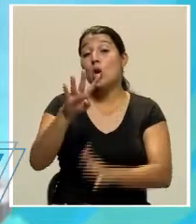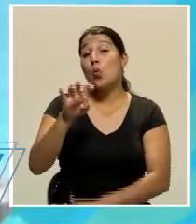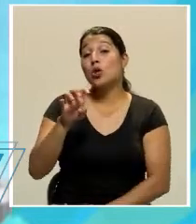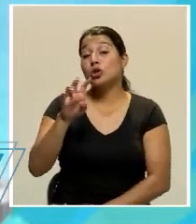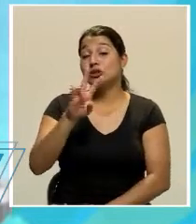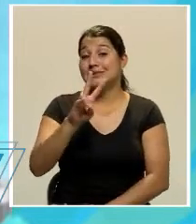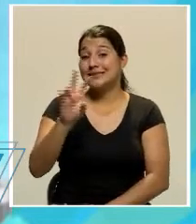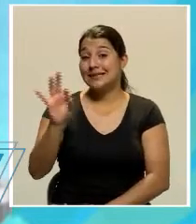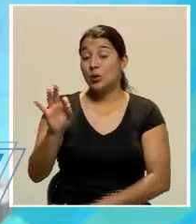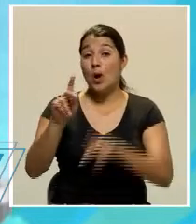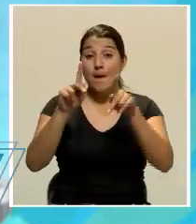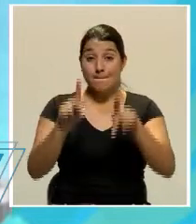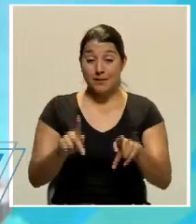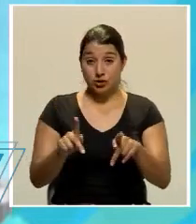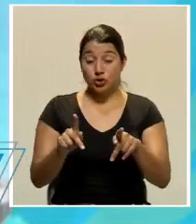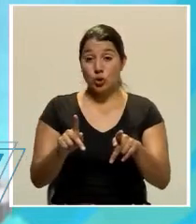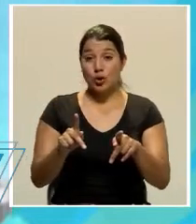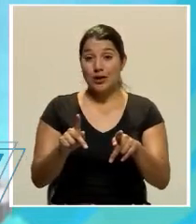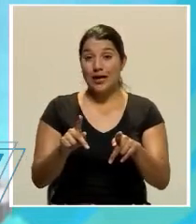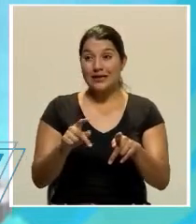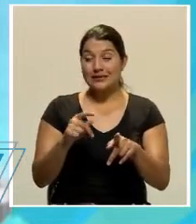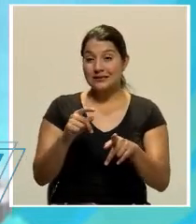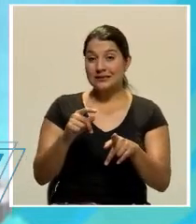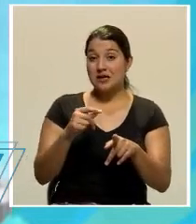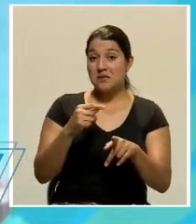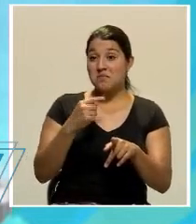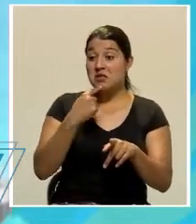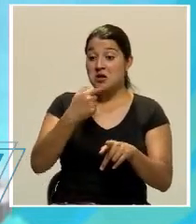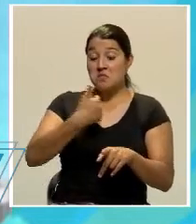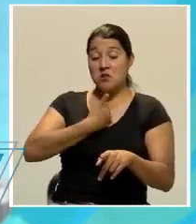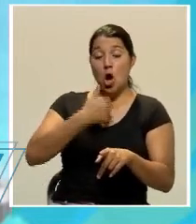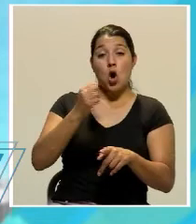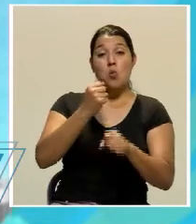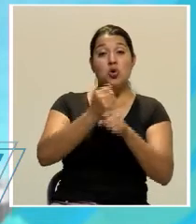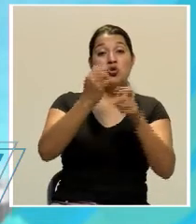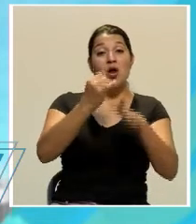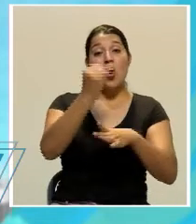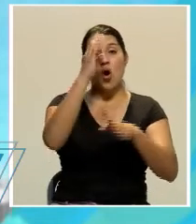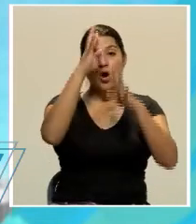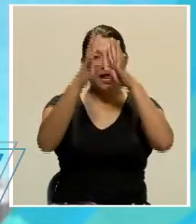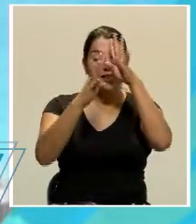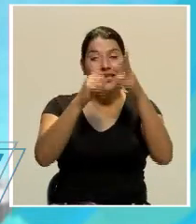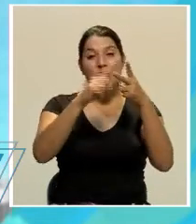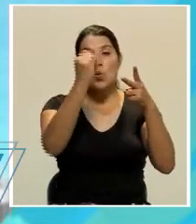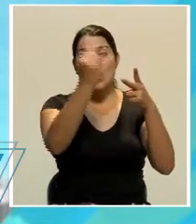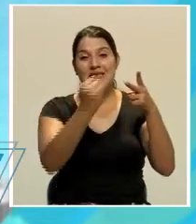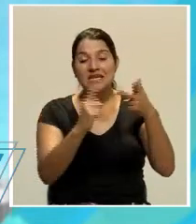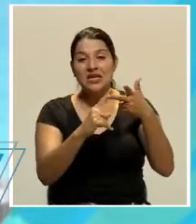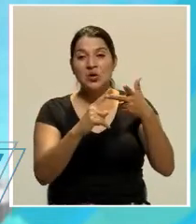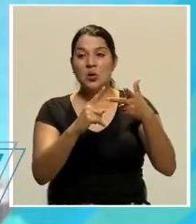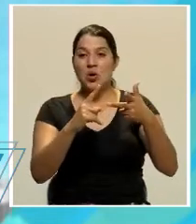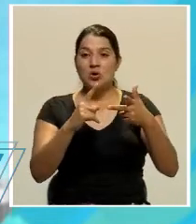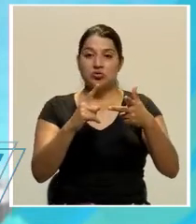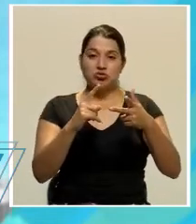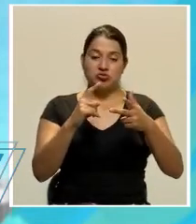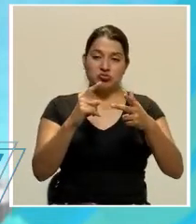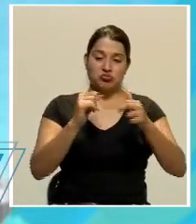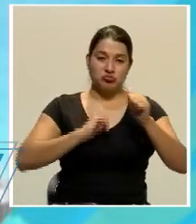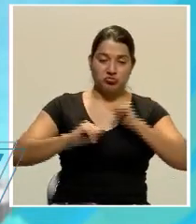32.479 personas se identificaron como trabajadores creativos, artísticos y de entretenimiento, de los